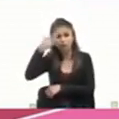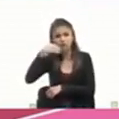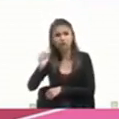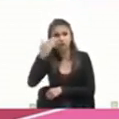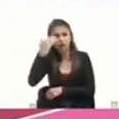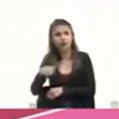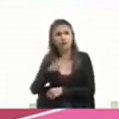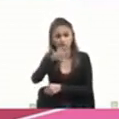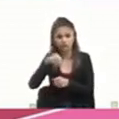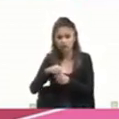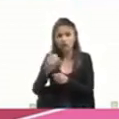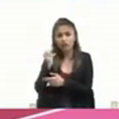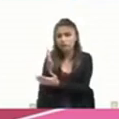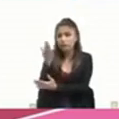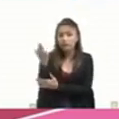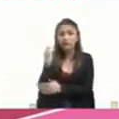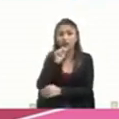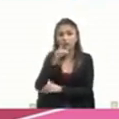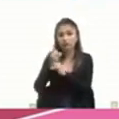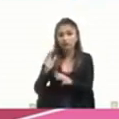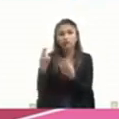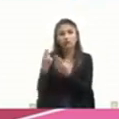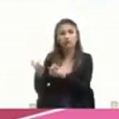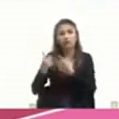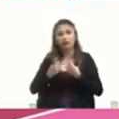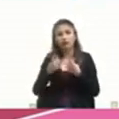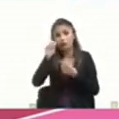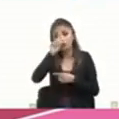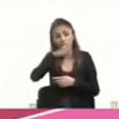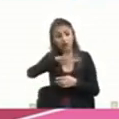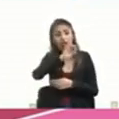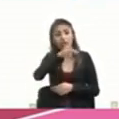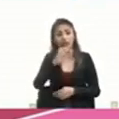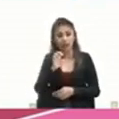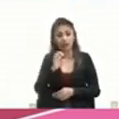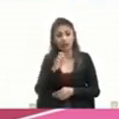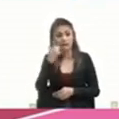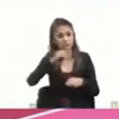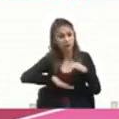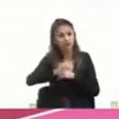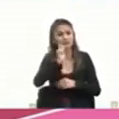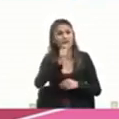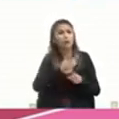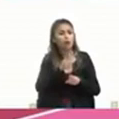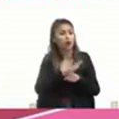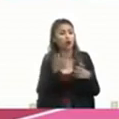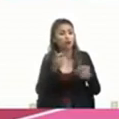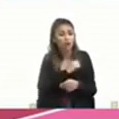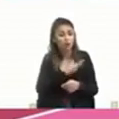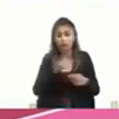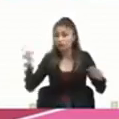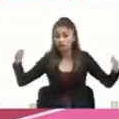le pidamos también información al Consejo General del INE en base a lo que el sector